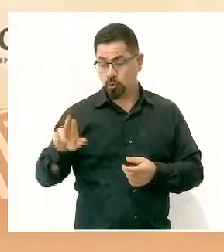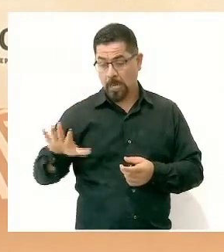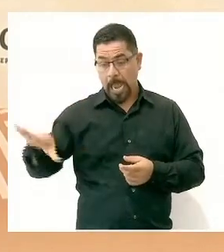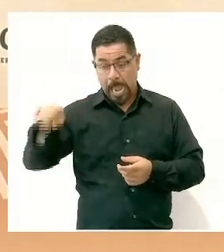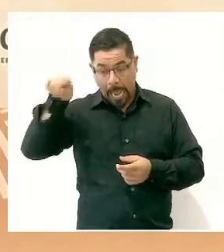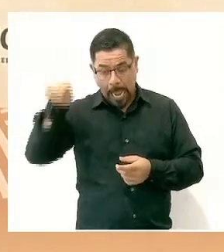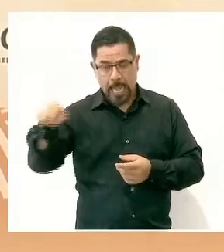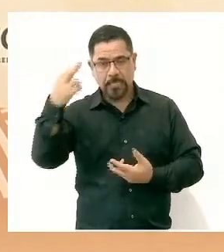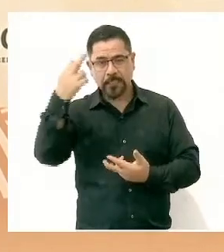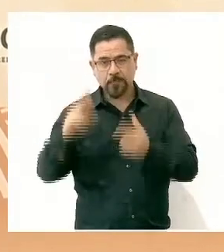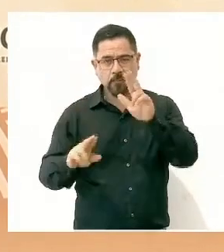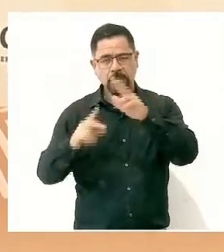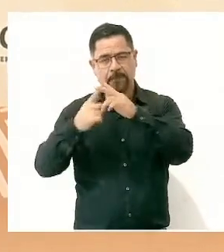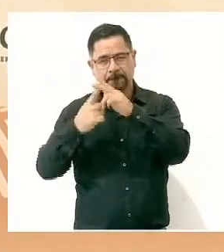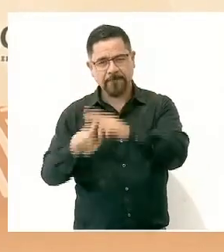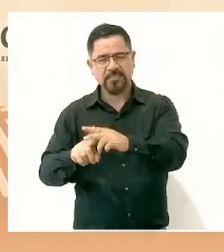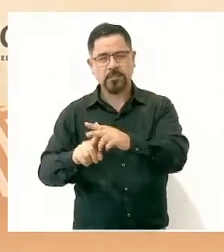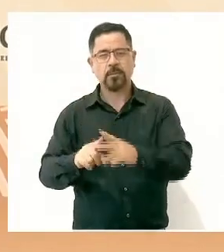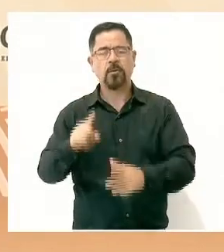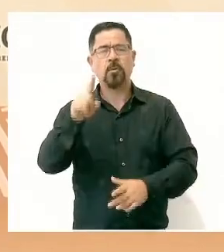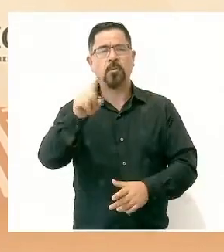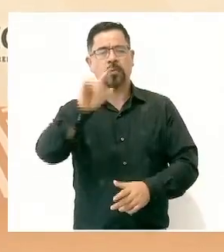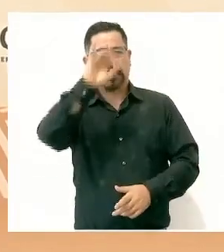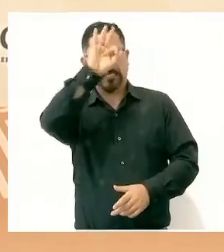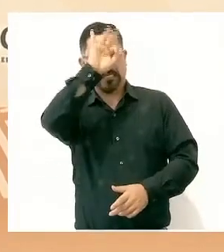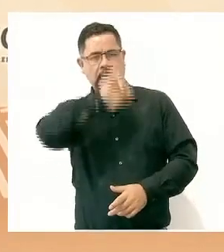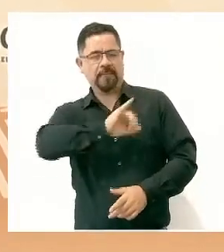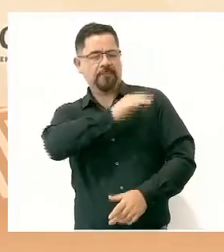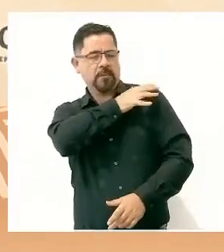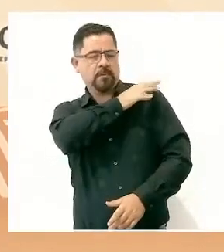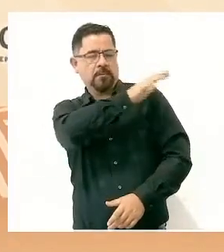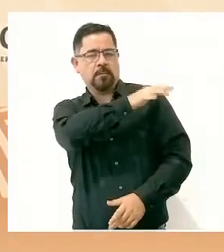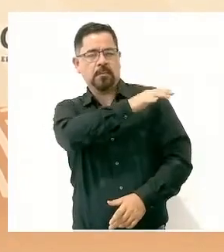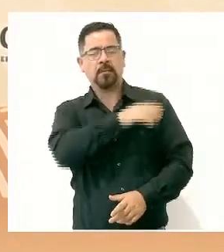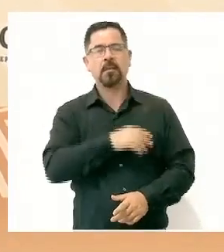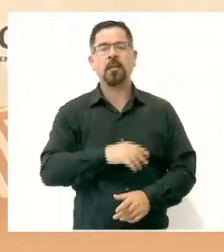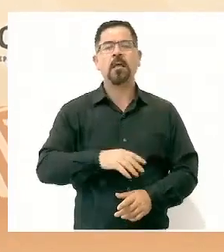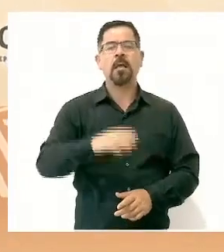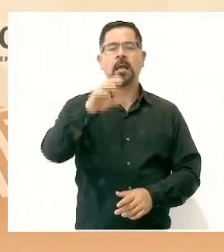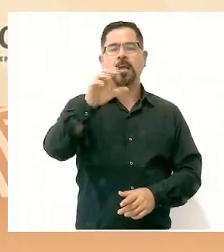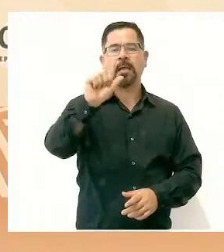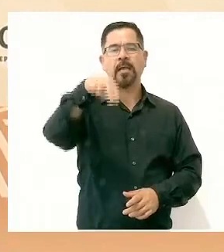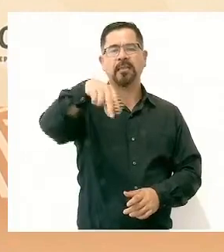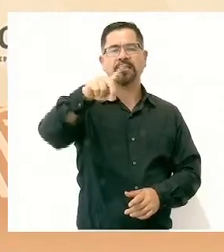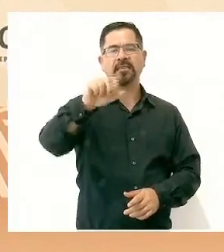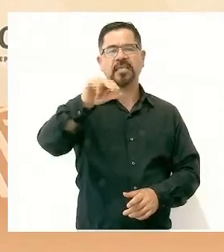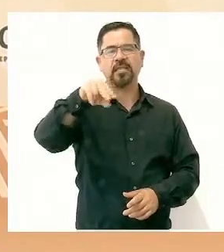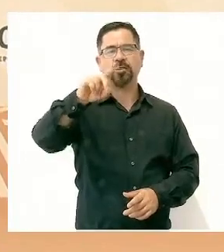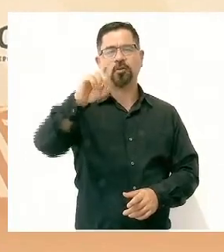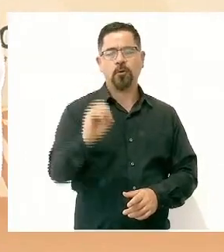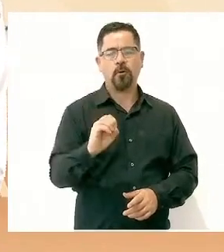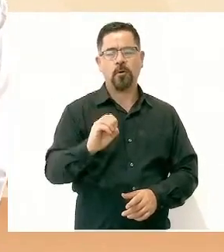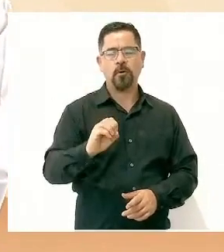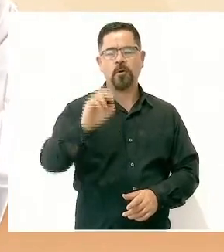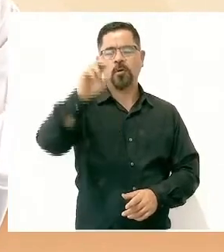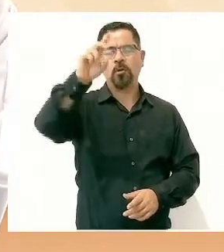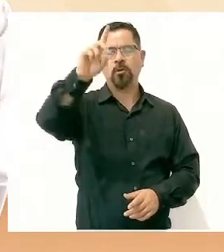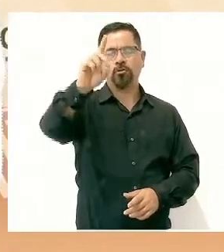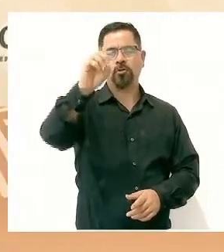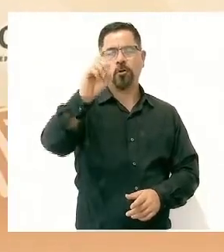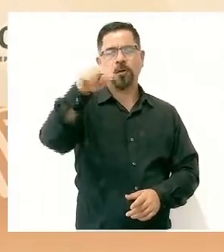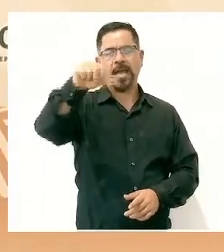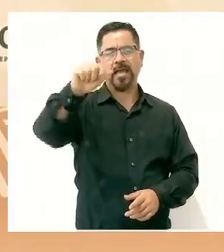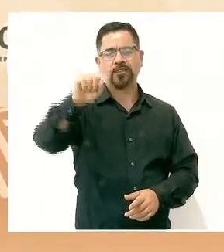el coronel magonista Cándido Donato Padua relata que andando en